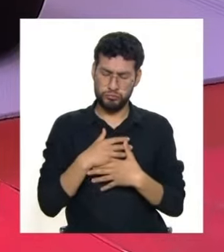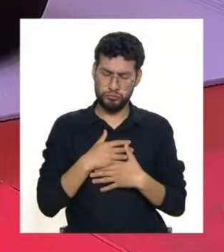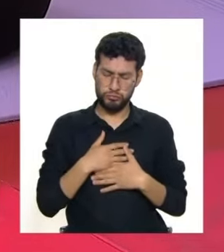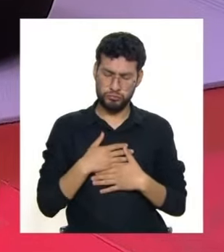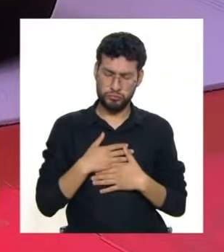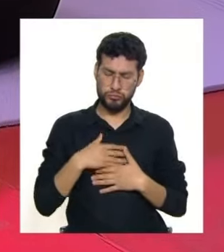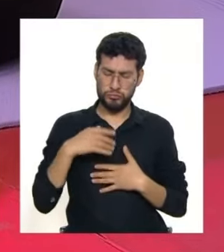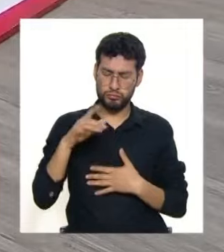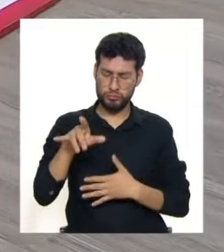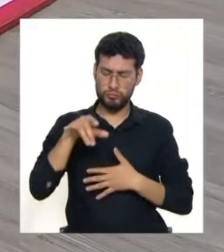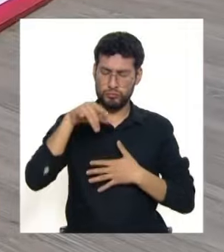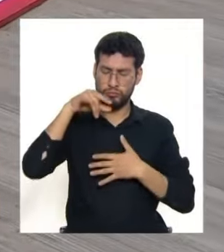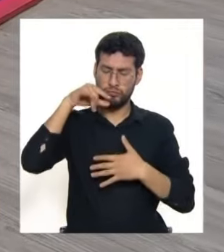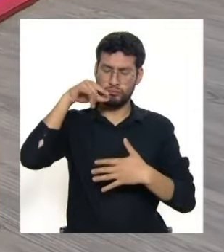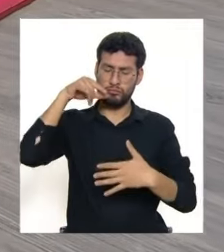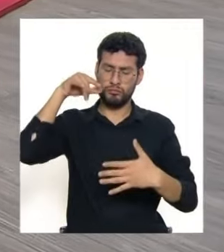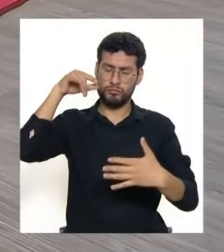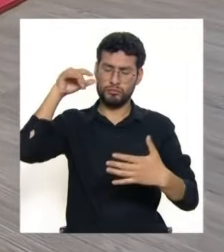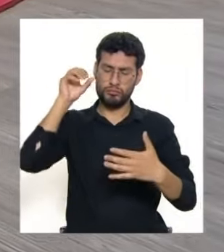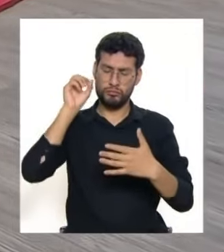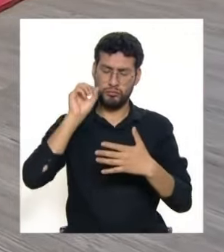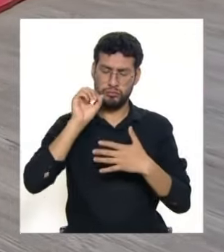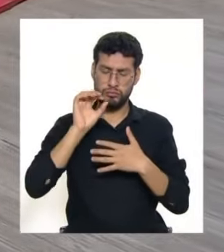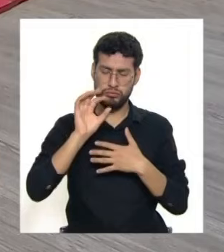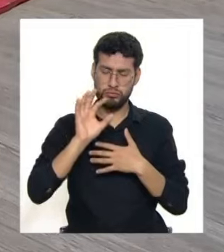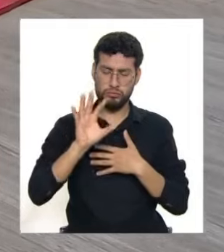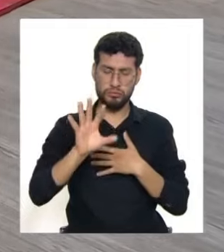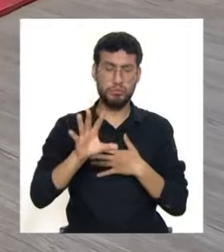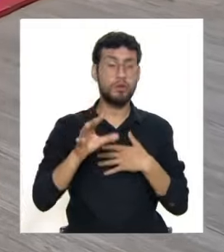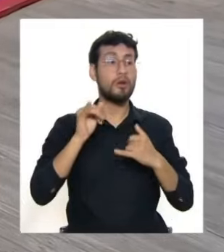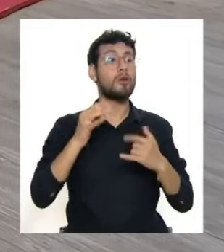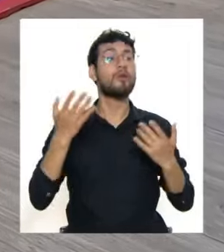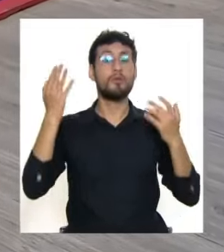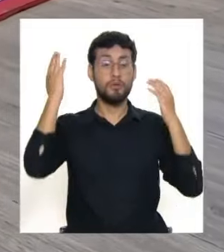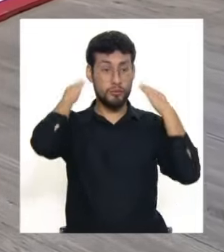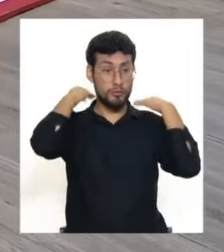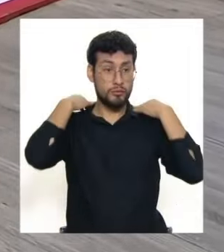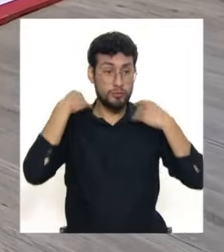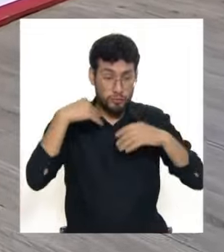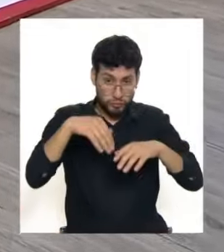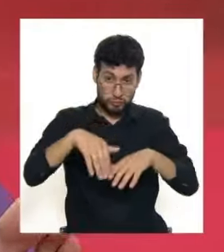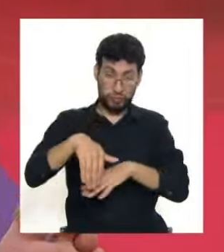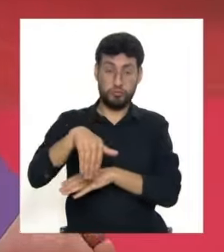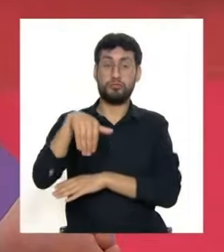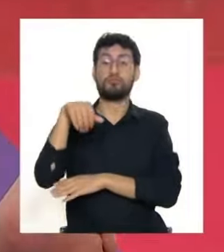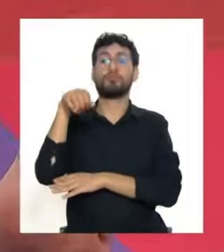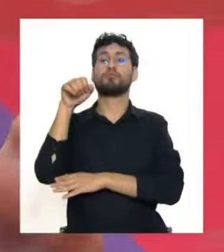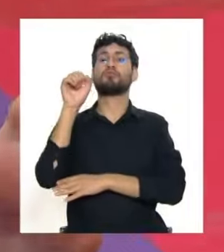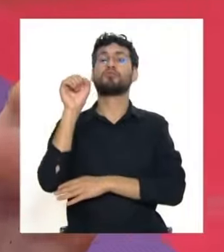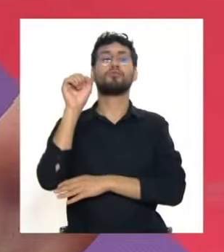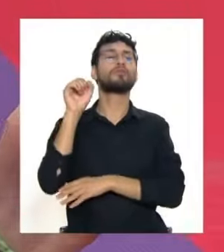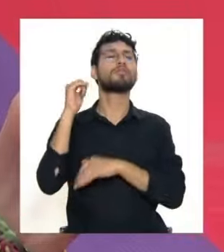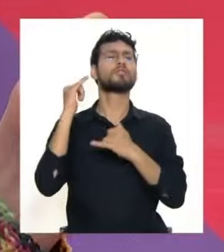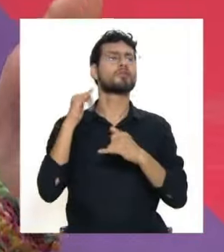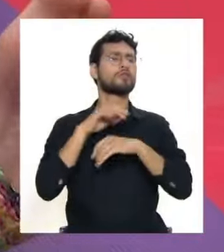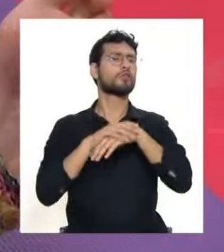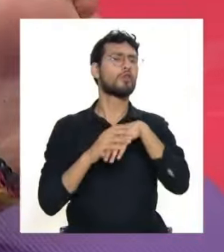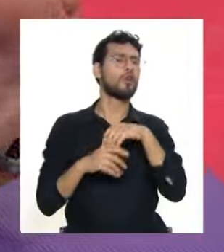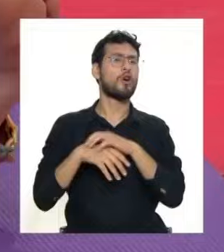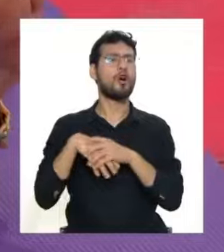Exhalas. Y recogemos lentamente nuestra columna. Y vamos a una posición cómoda